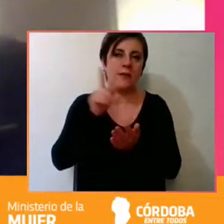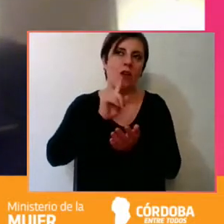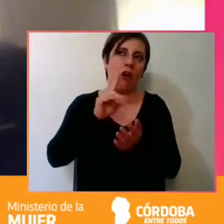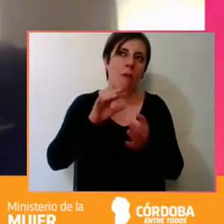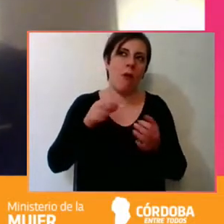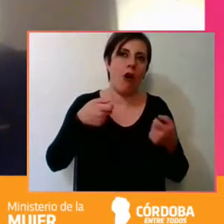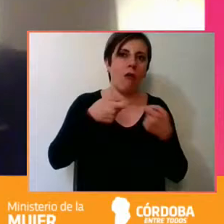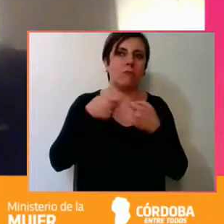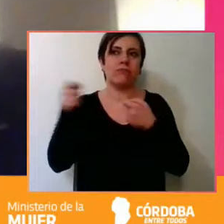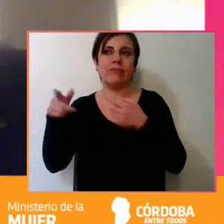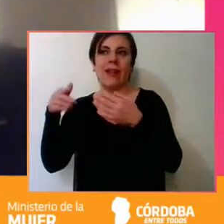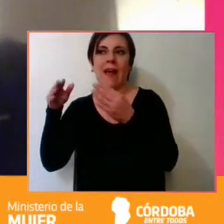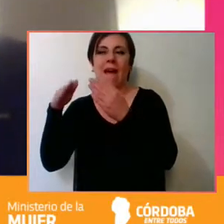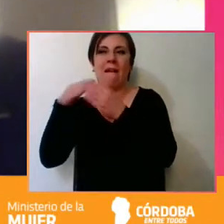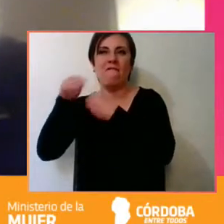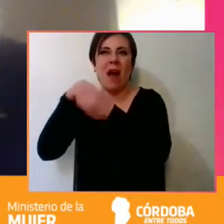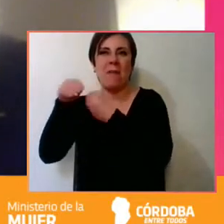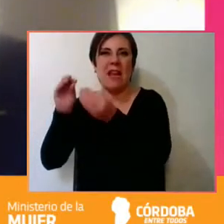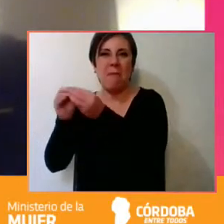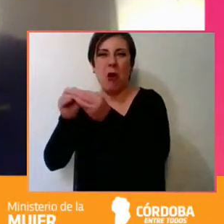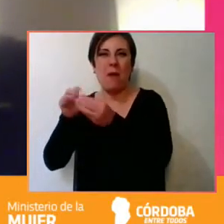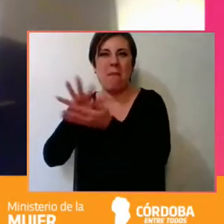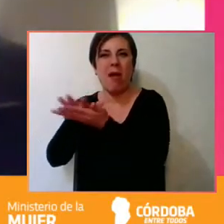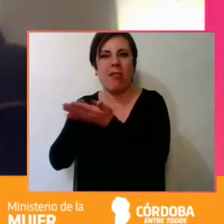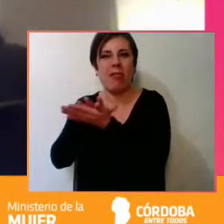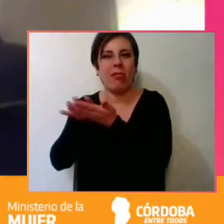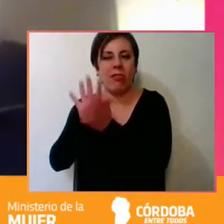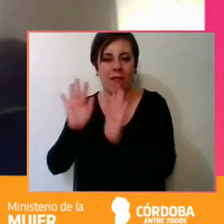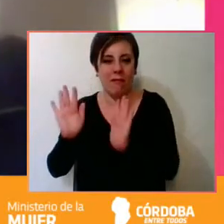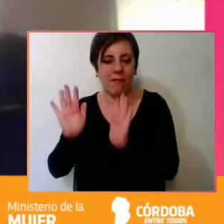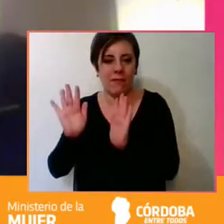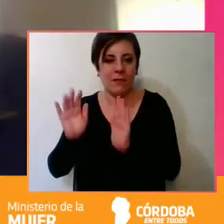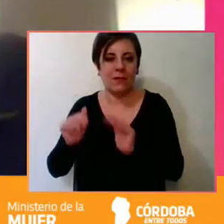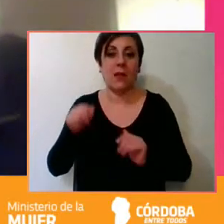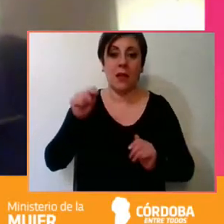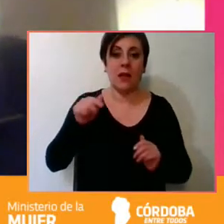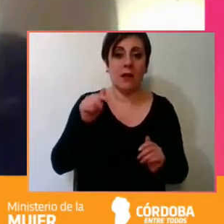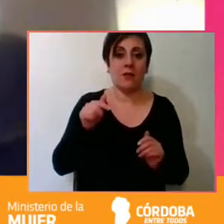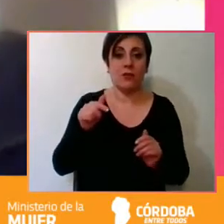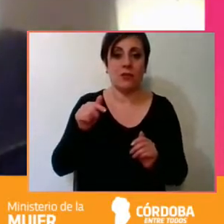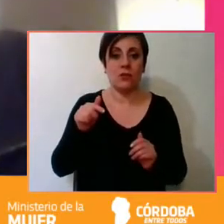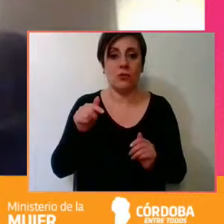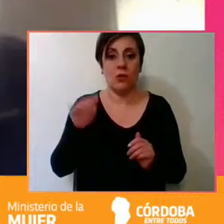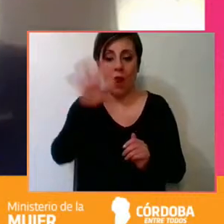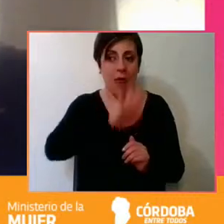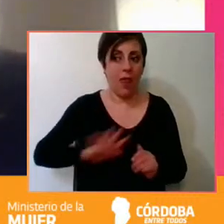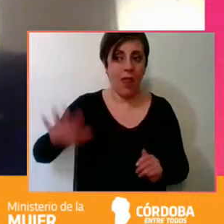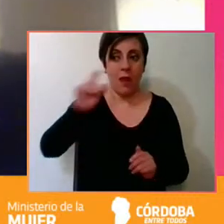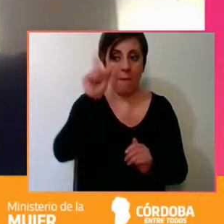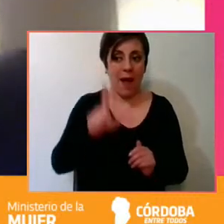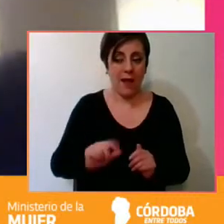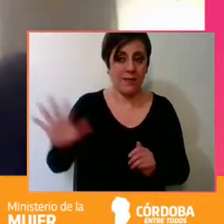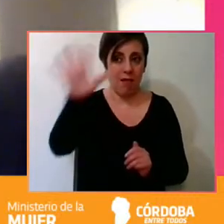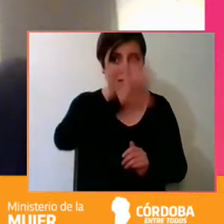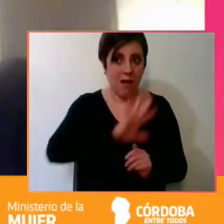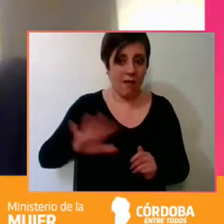el ámbito familiar. Eso ha sido determinante para que muchos países de la región, en la mayoría de los países de la